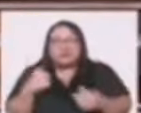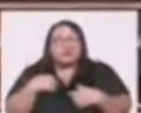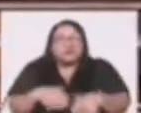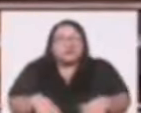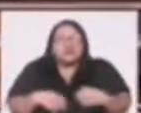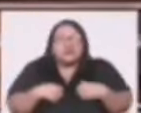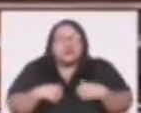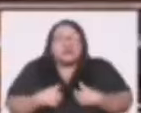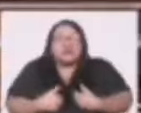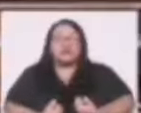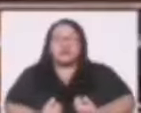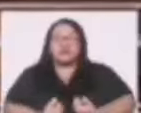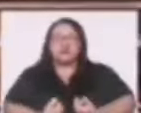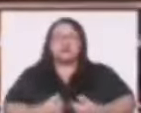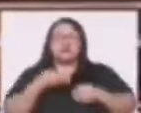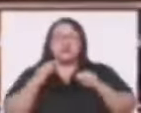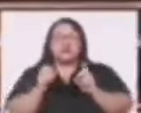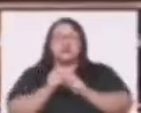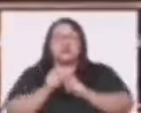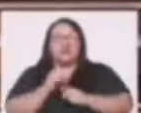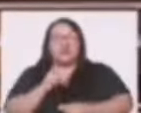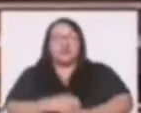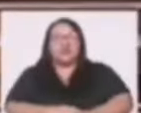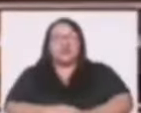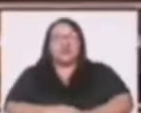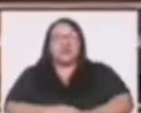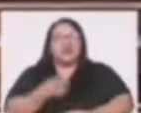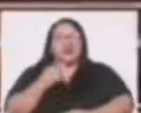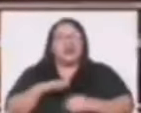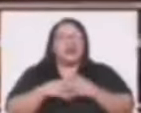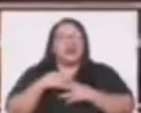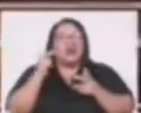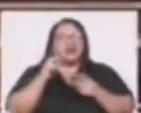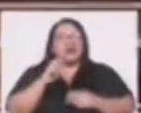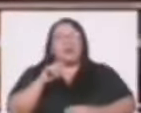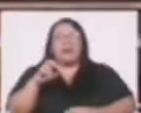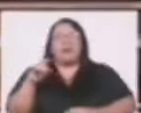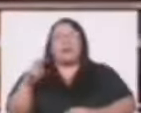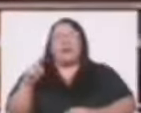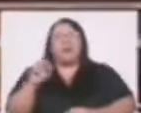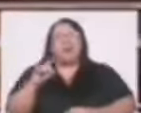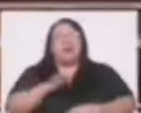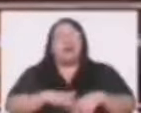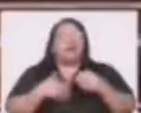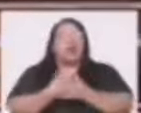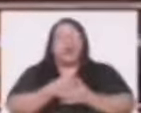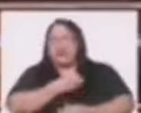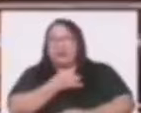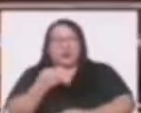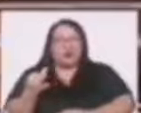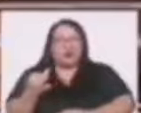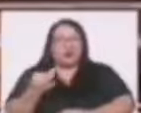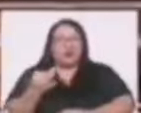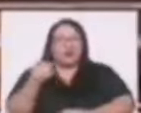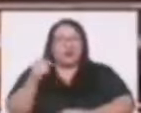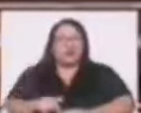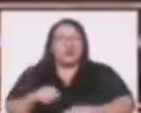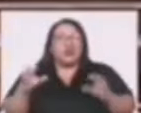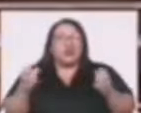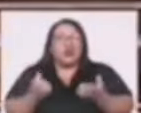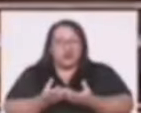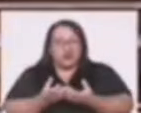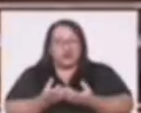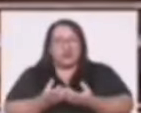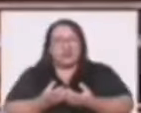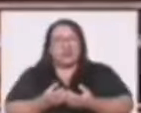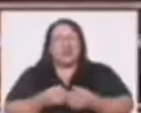estamos cansados, y como bien voy a usar la misma alegoría que han usado acá para que nos escuchen Pepe, Pedro, Patlito y todos los demás, este